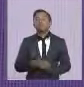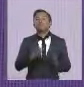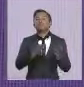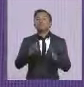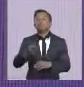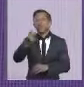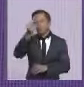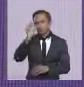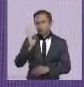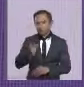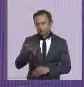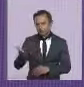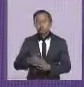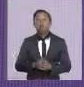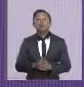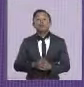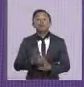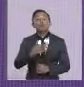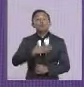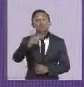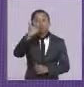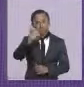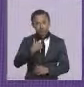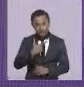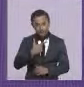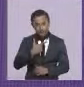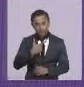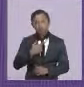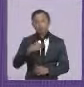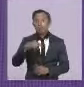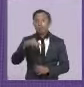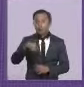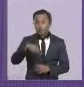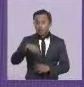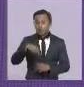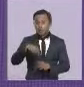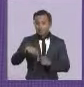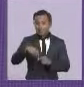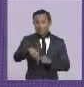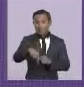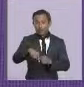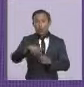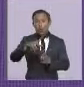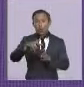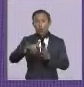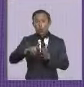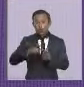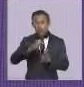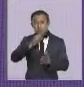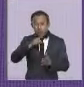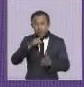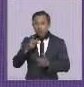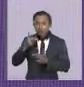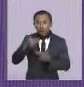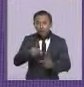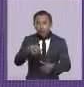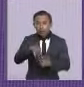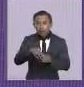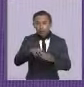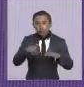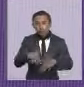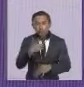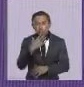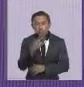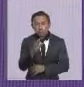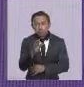noches. Esta no es una elección más. Está en juego el futuro de toda una generación.